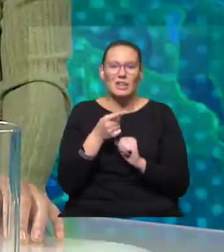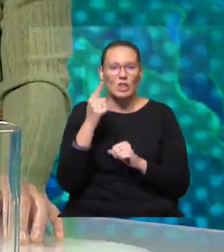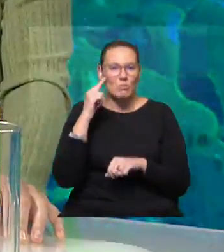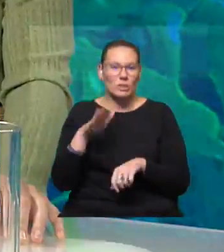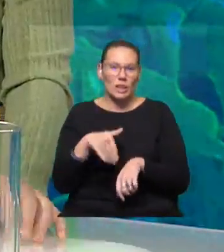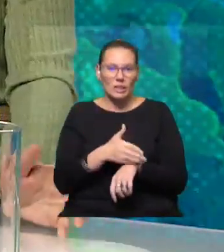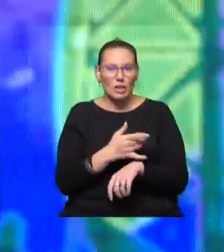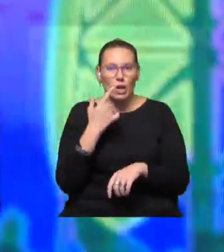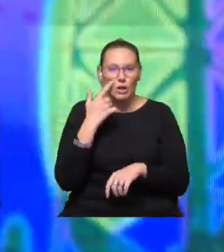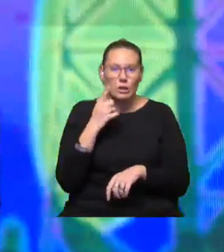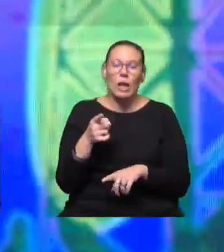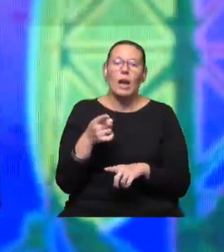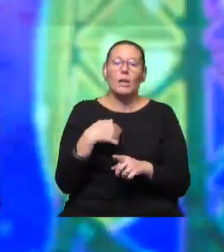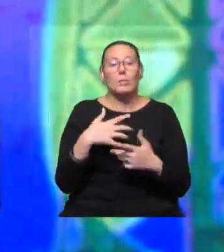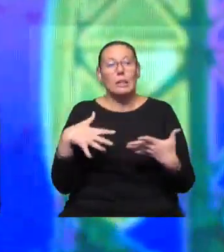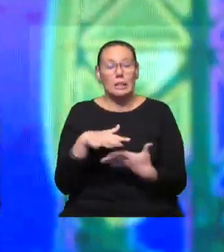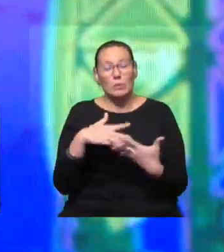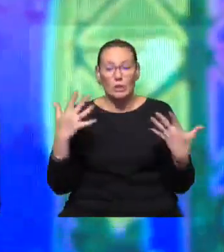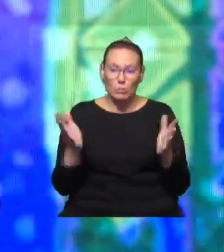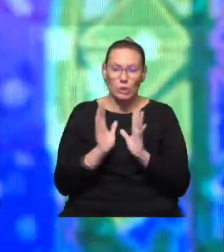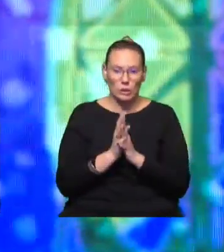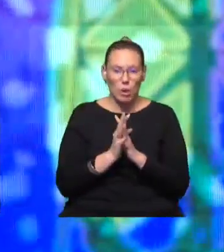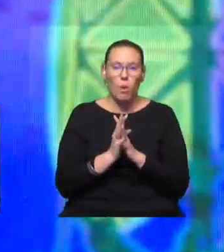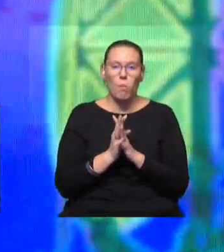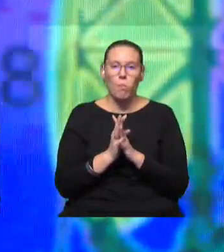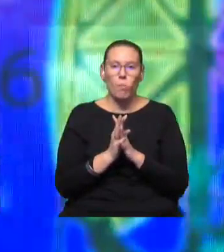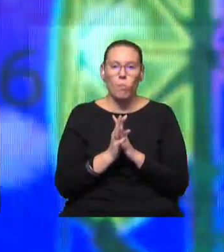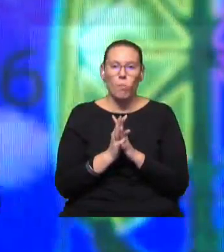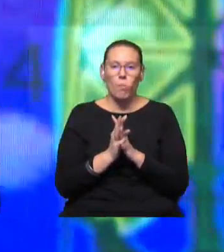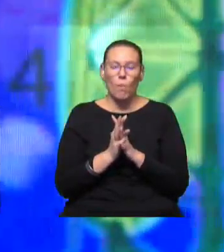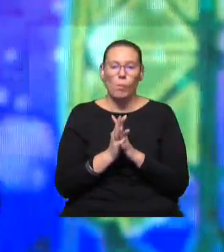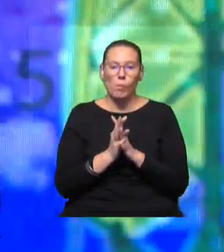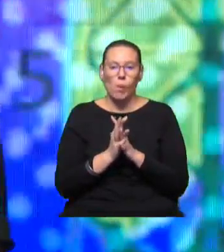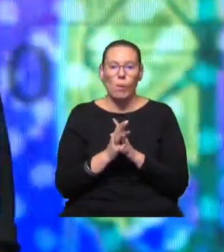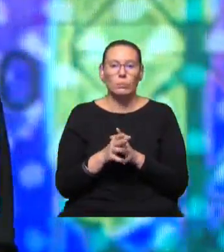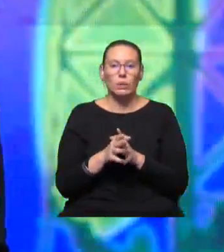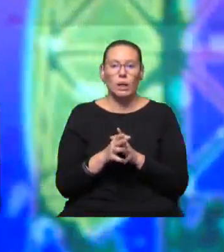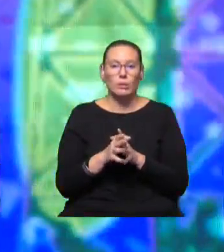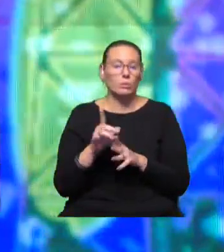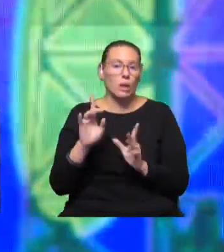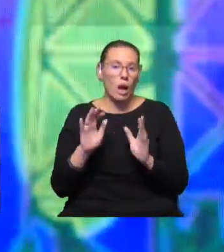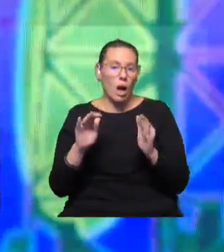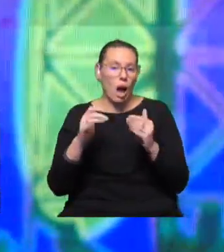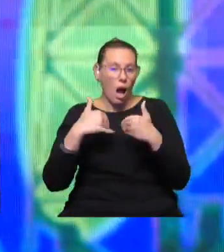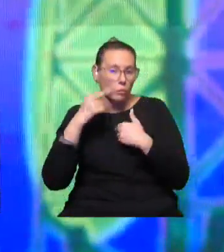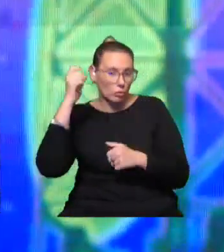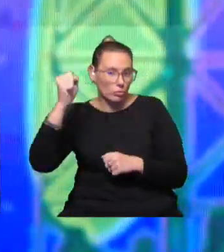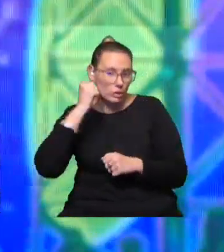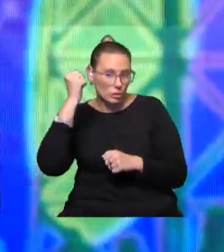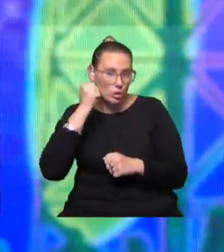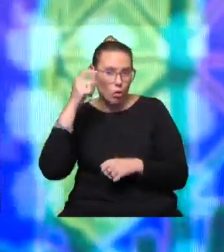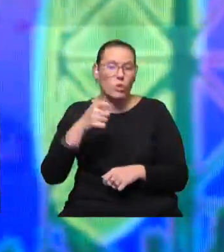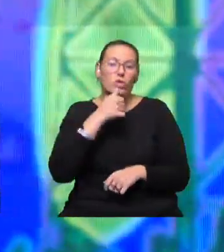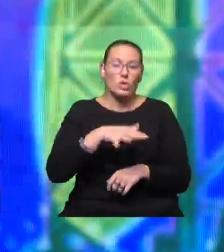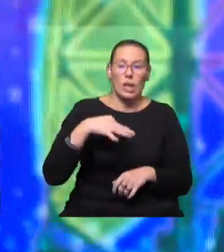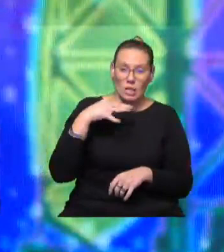una cosa llevó la otra Bueno es un autoficción porque es como parte de su